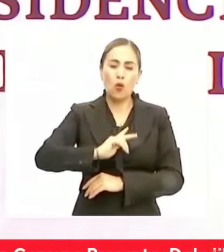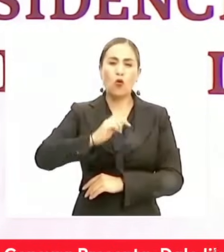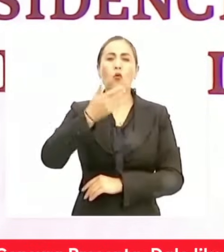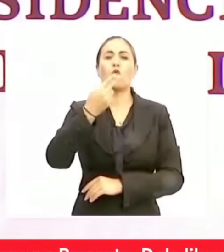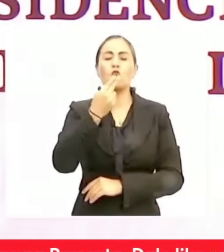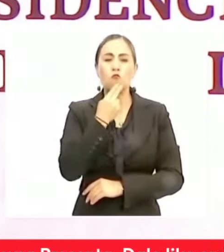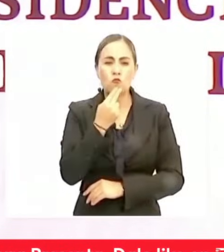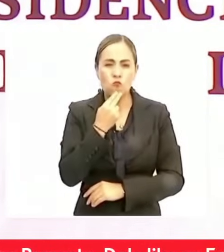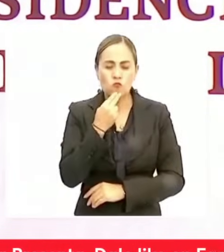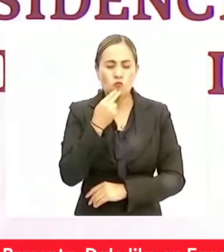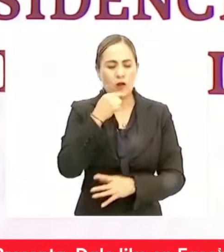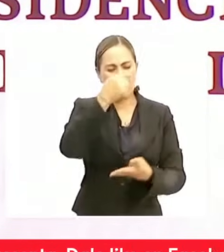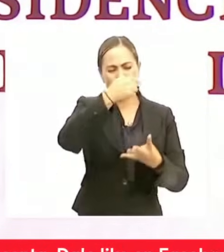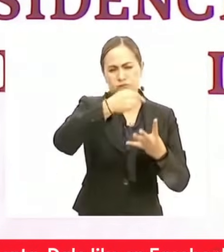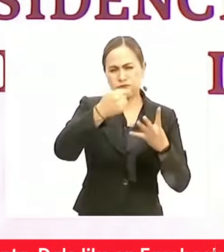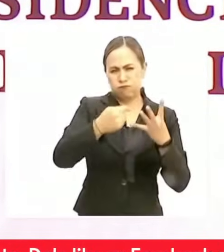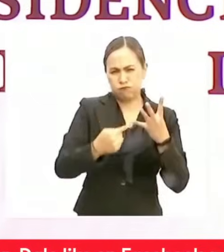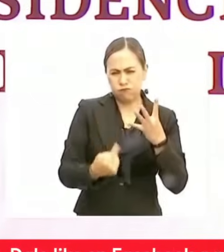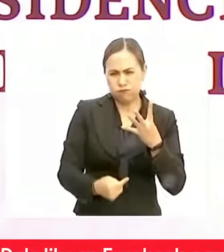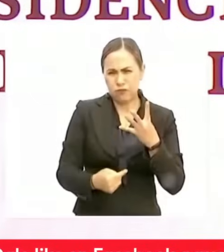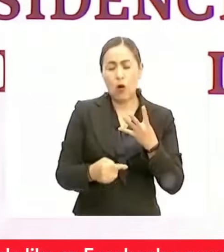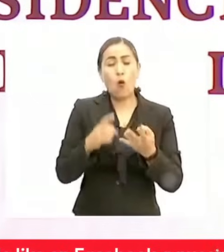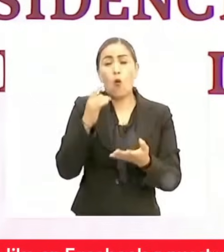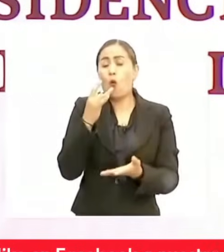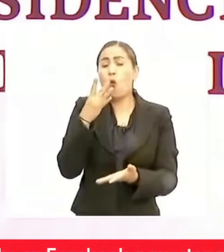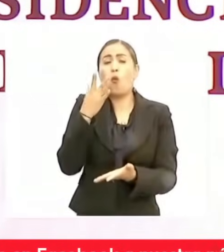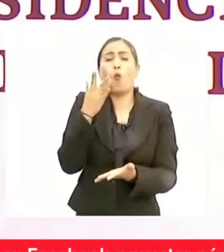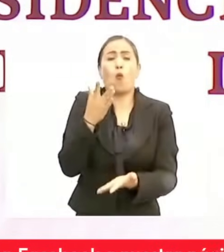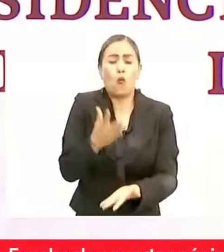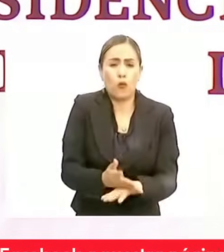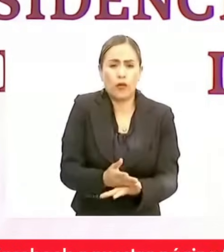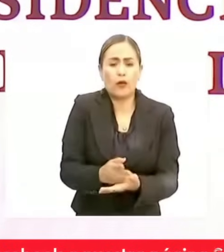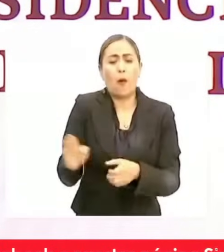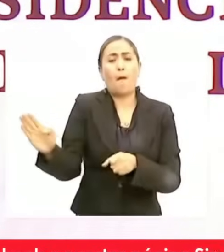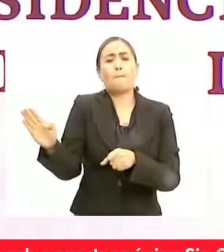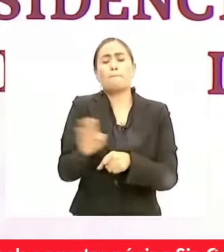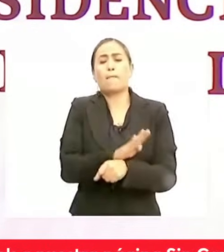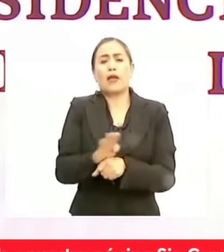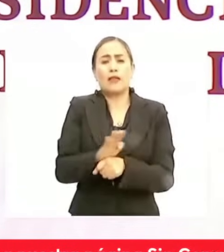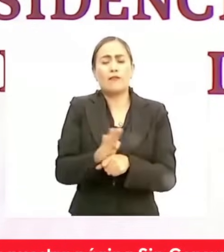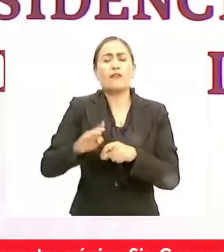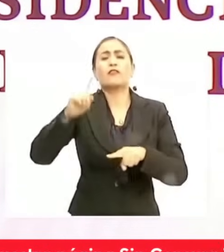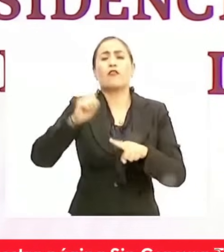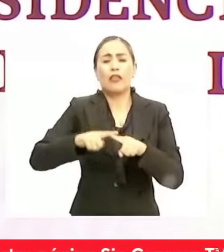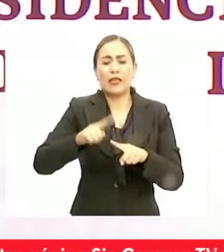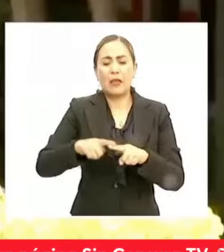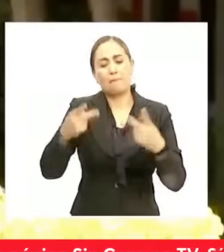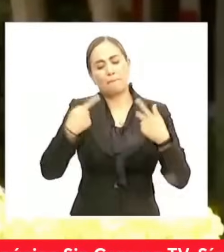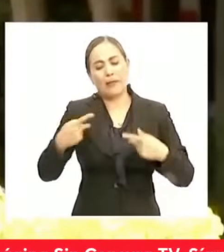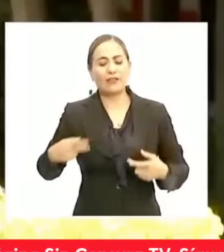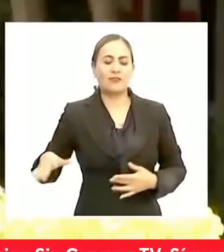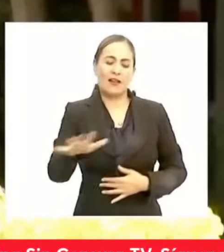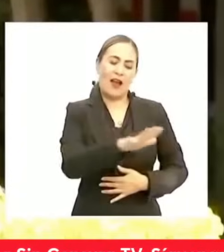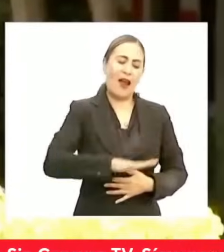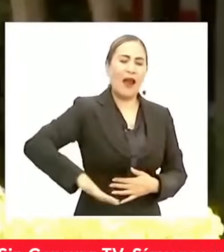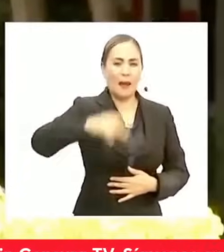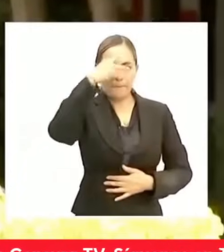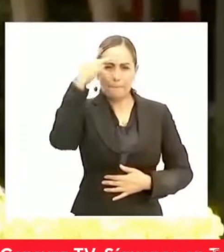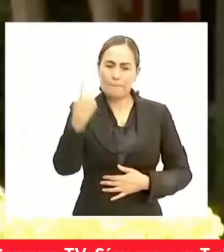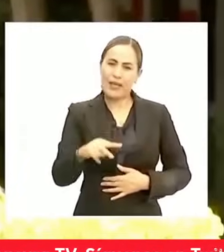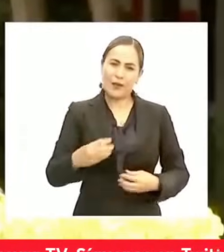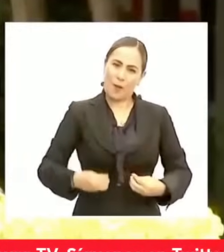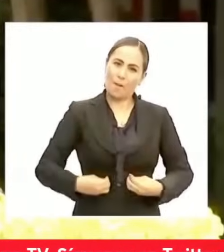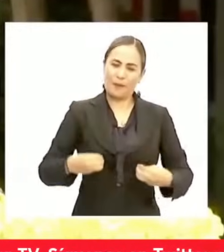sus derivados solo en beneficio del pueblo de México. Por nuestra